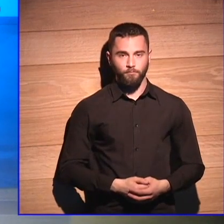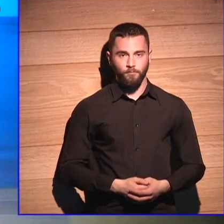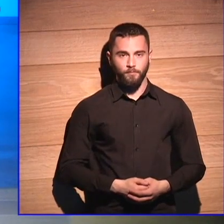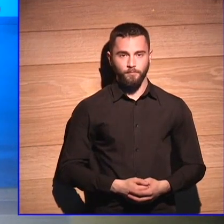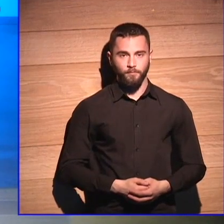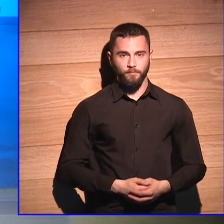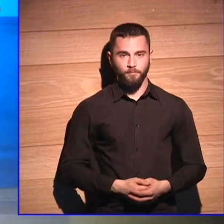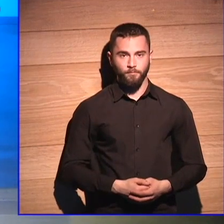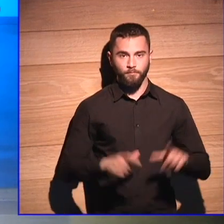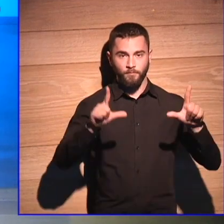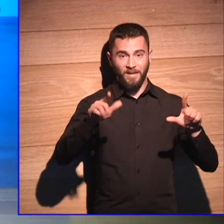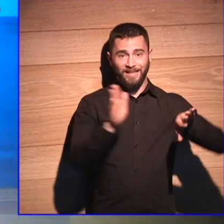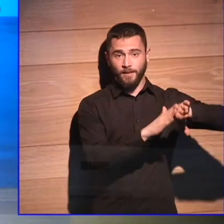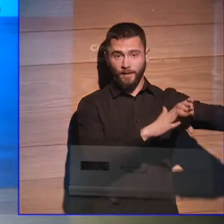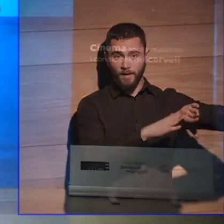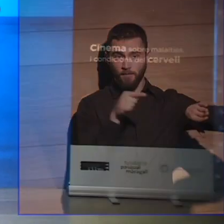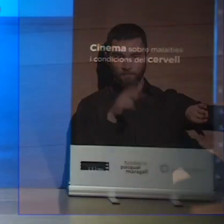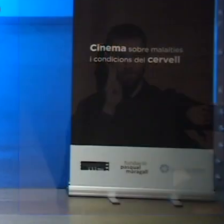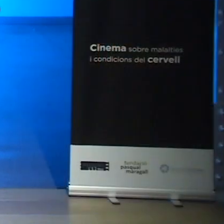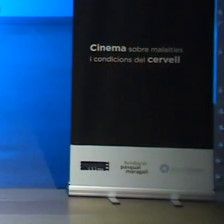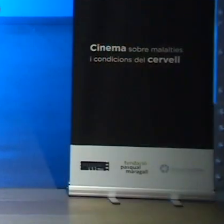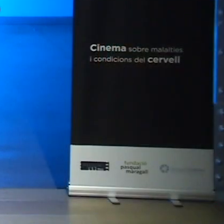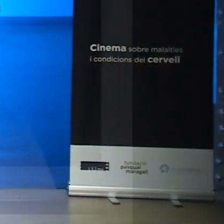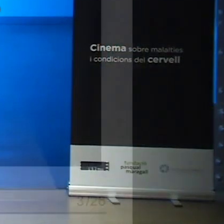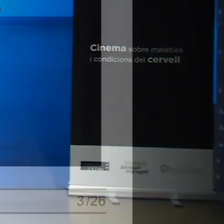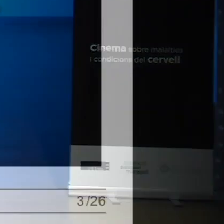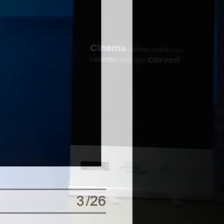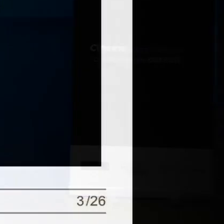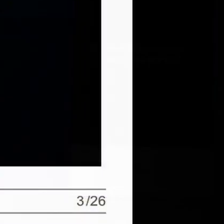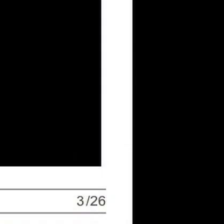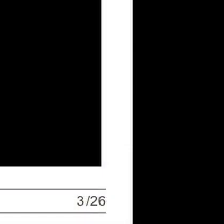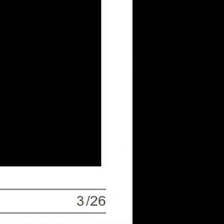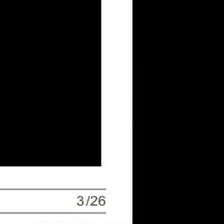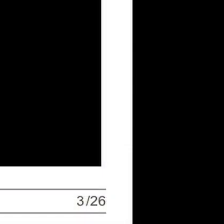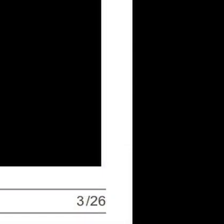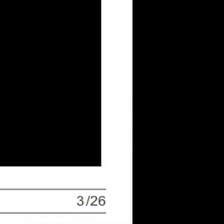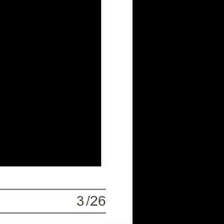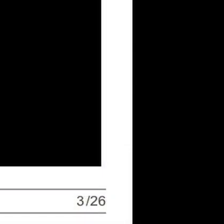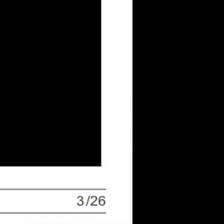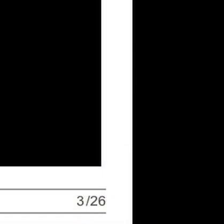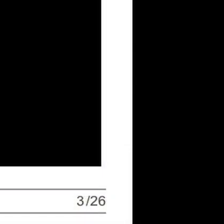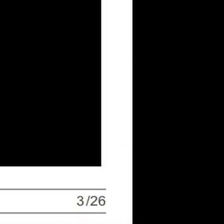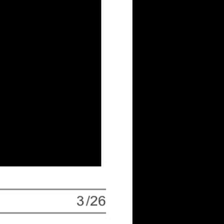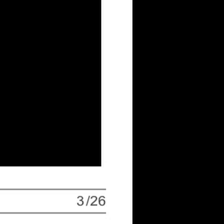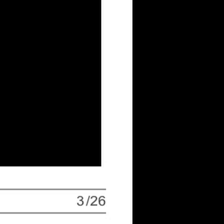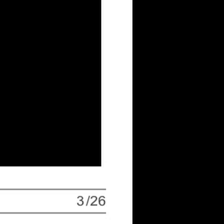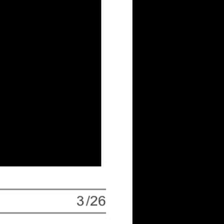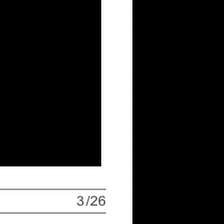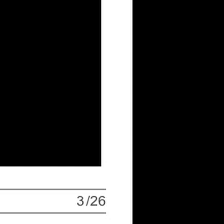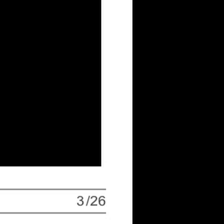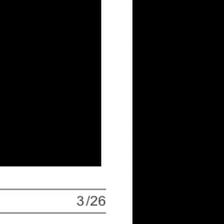En la imagen de la izquierda veremos como el que podría ser el cuidador, esta persona,